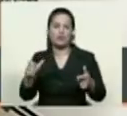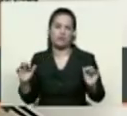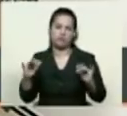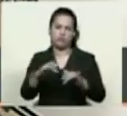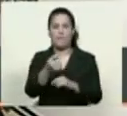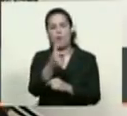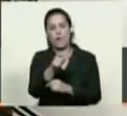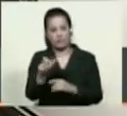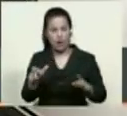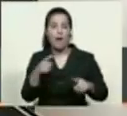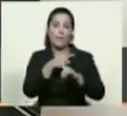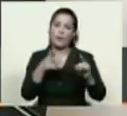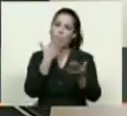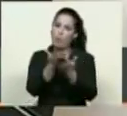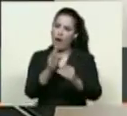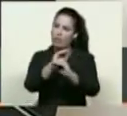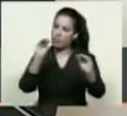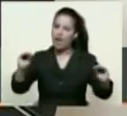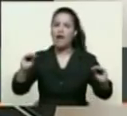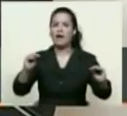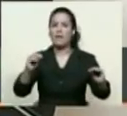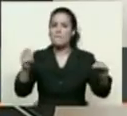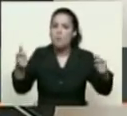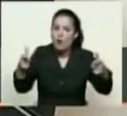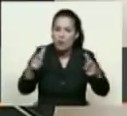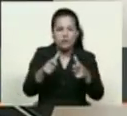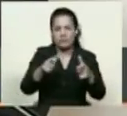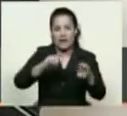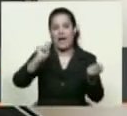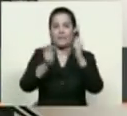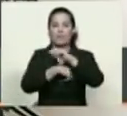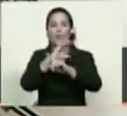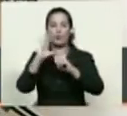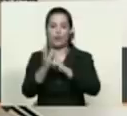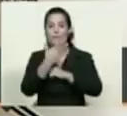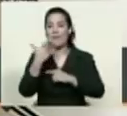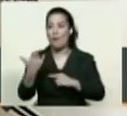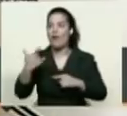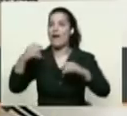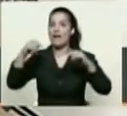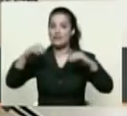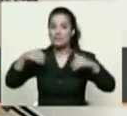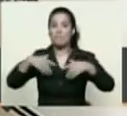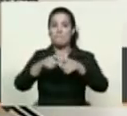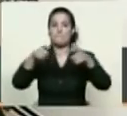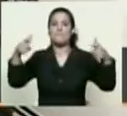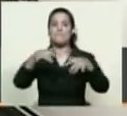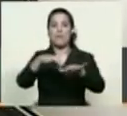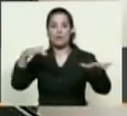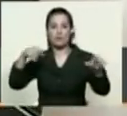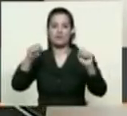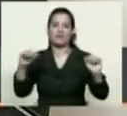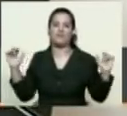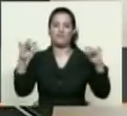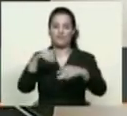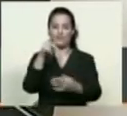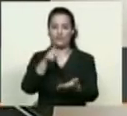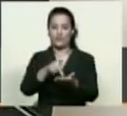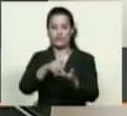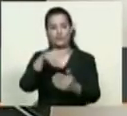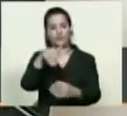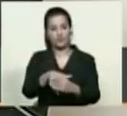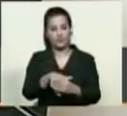propongo al pueblo de Venezuela que revirtamos esa tendencia, esa situación, que vayamos a votar todas y todos. Pero déjeme decirle